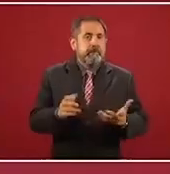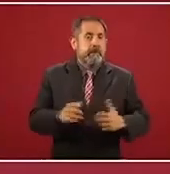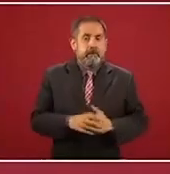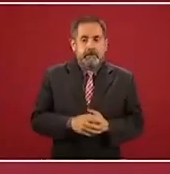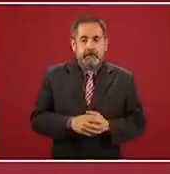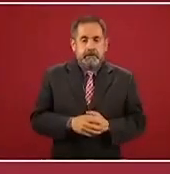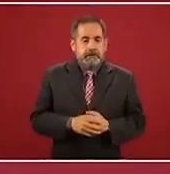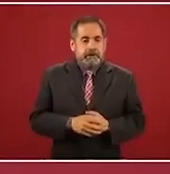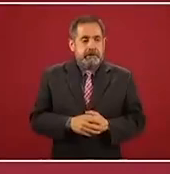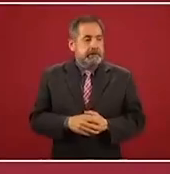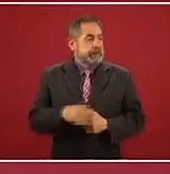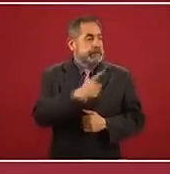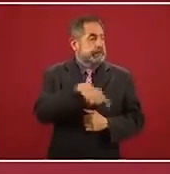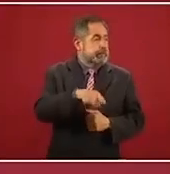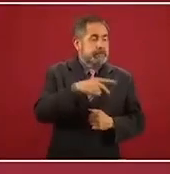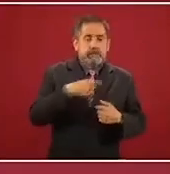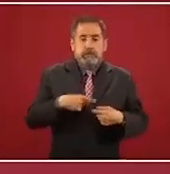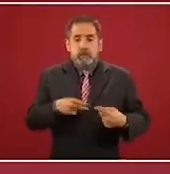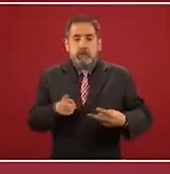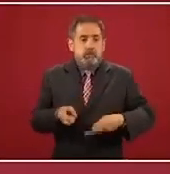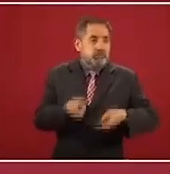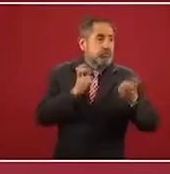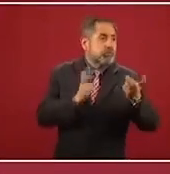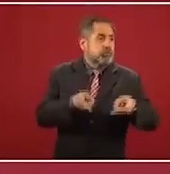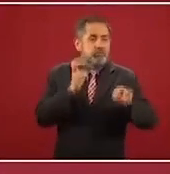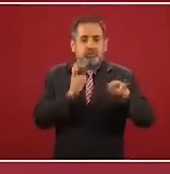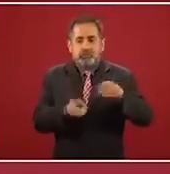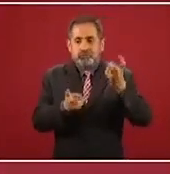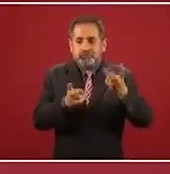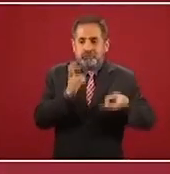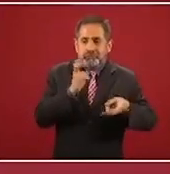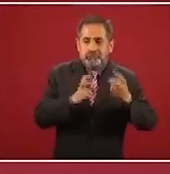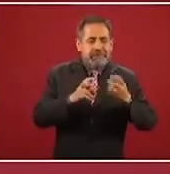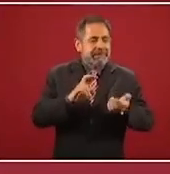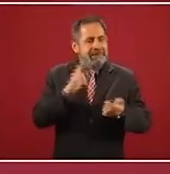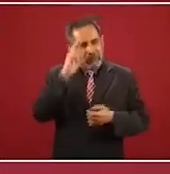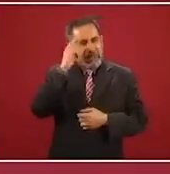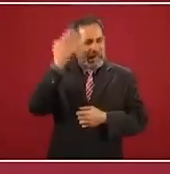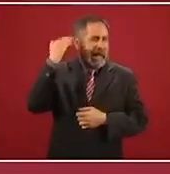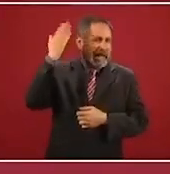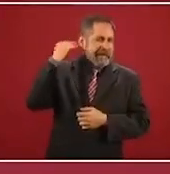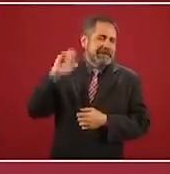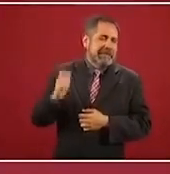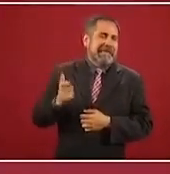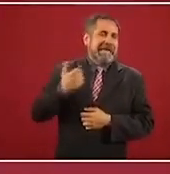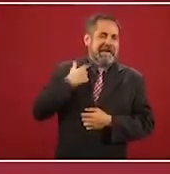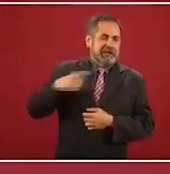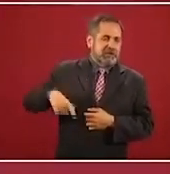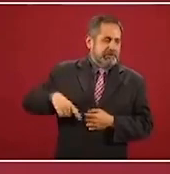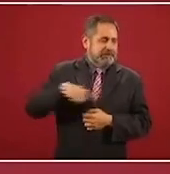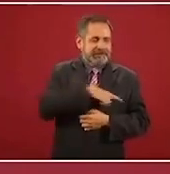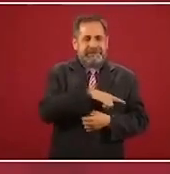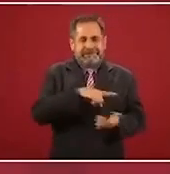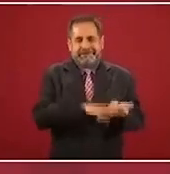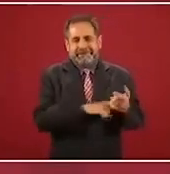de saqueo en nuestro país, como sucedió, una política de pillaje